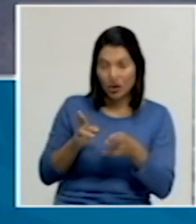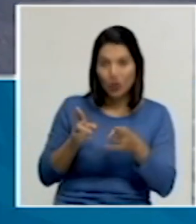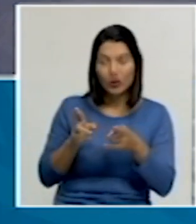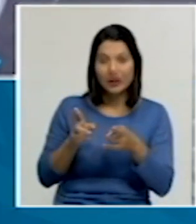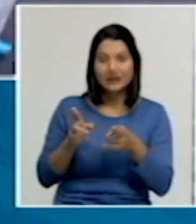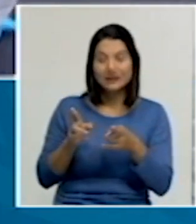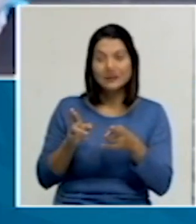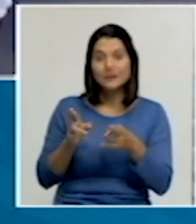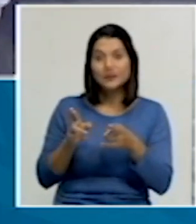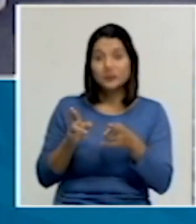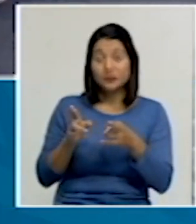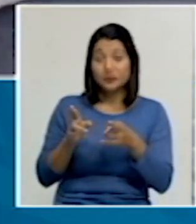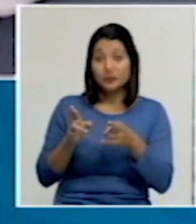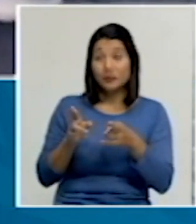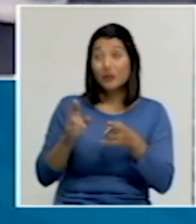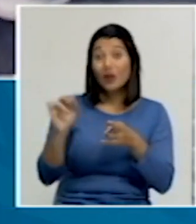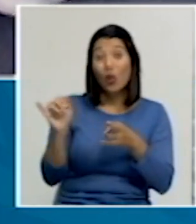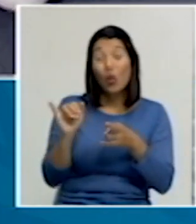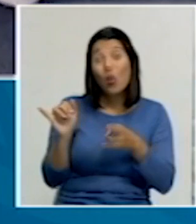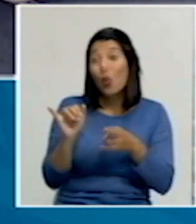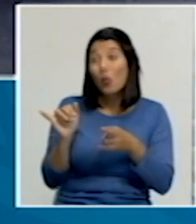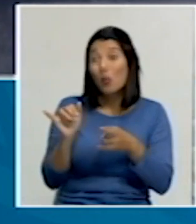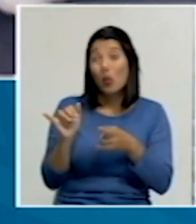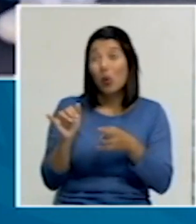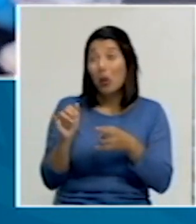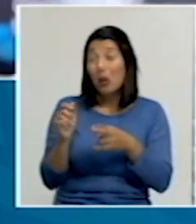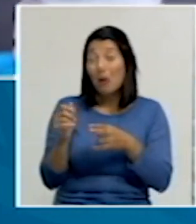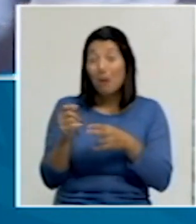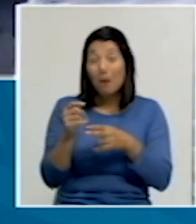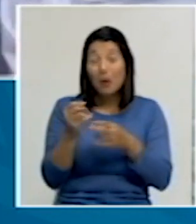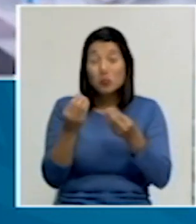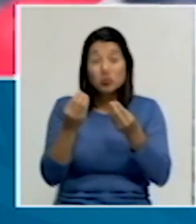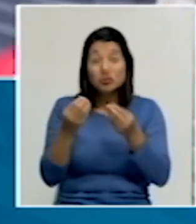donde, al haber bajas tasas de vacunación